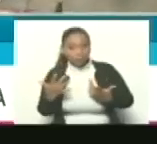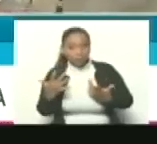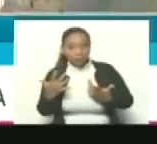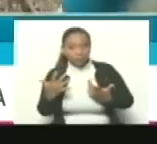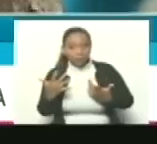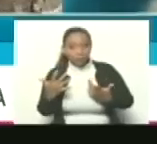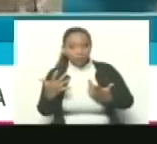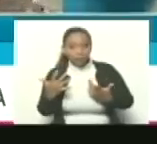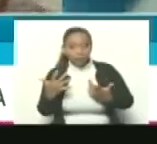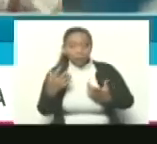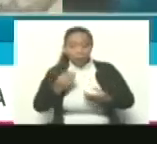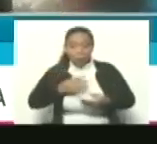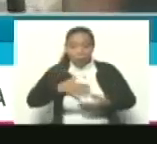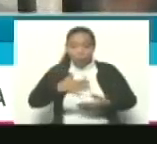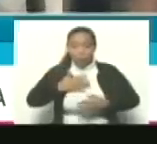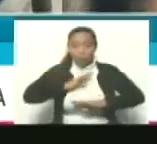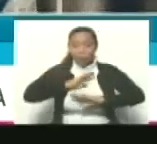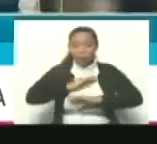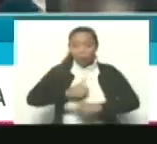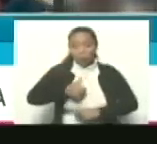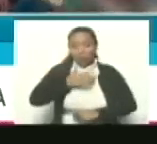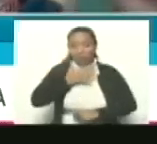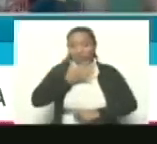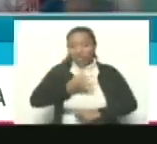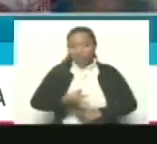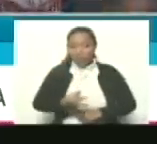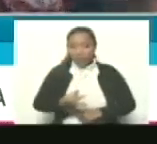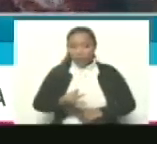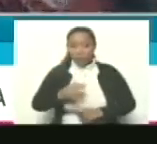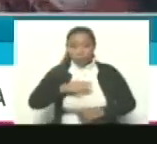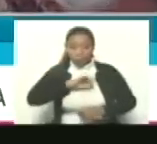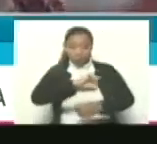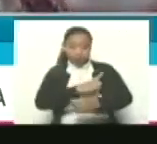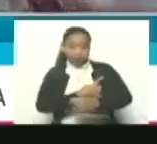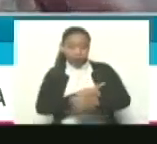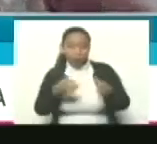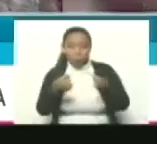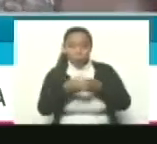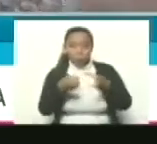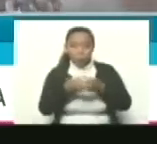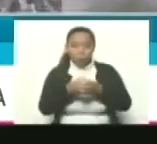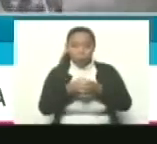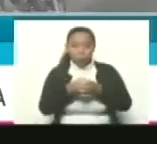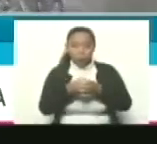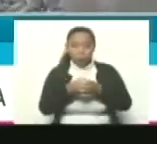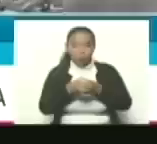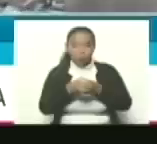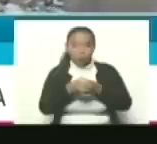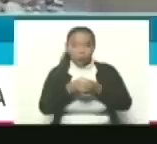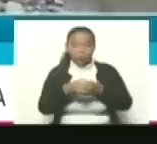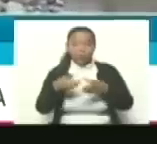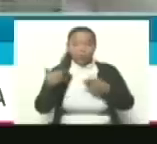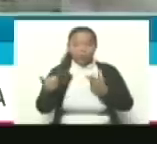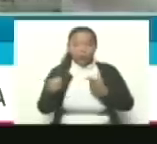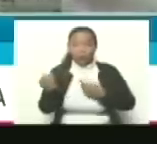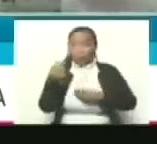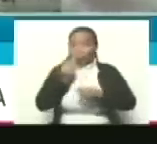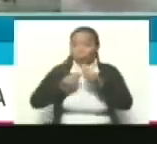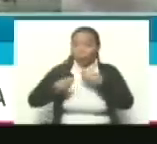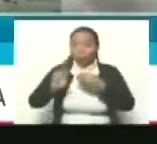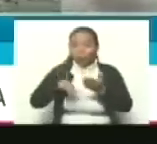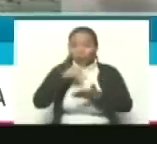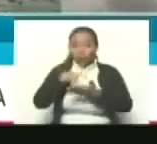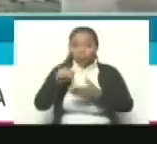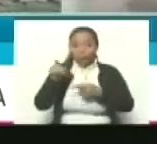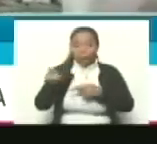obtener beneficios, pero además también para potenciar el desarrollo del sector exportador y del sector de consumo nacional, que obviamente es